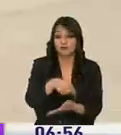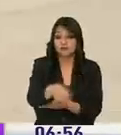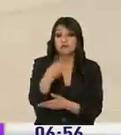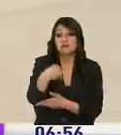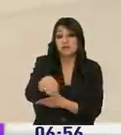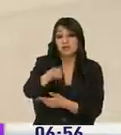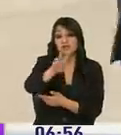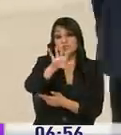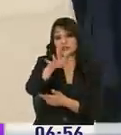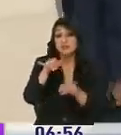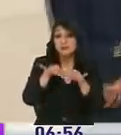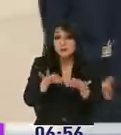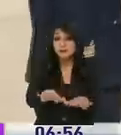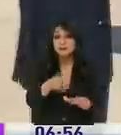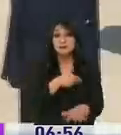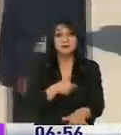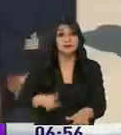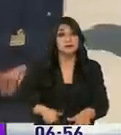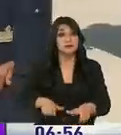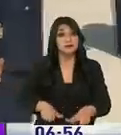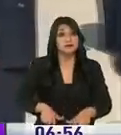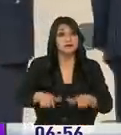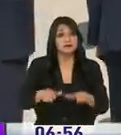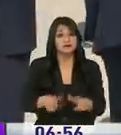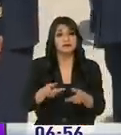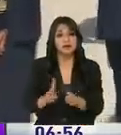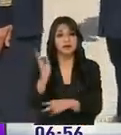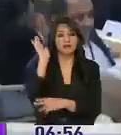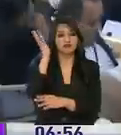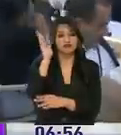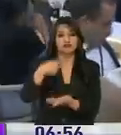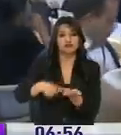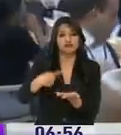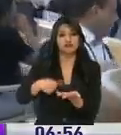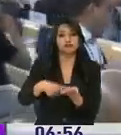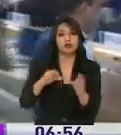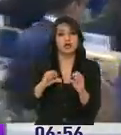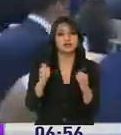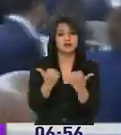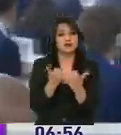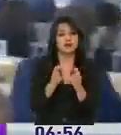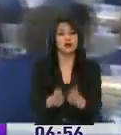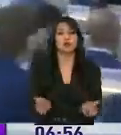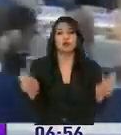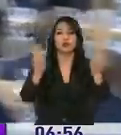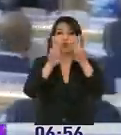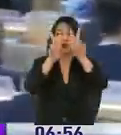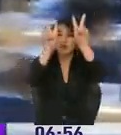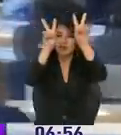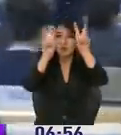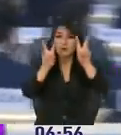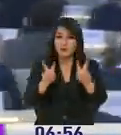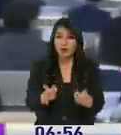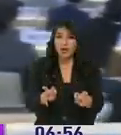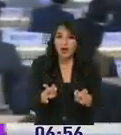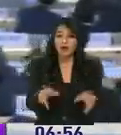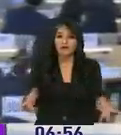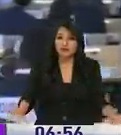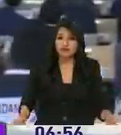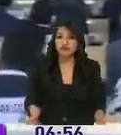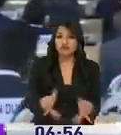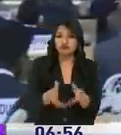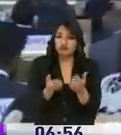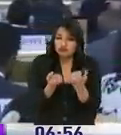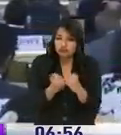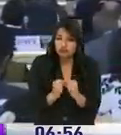25 de septiembre, el presidente Moreno intervendrá en el debate de la Asamblea General de la ONU con el tema Impulsar los